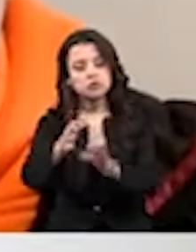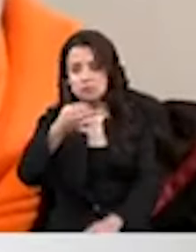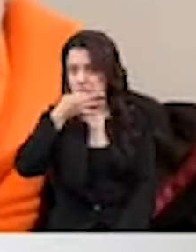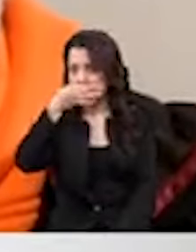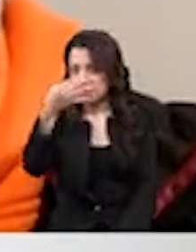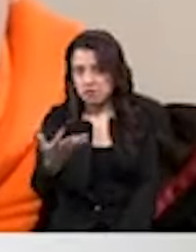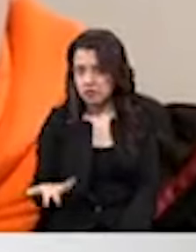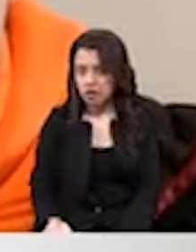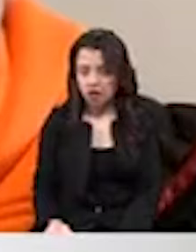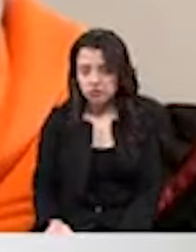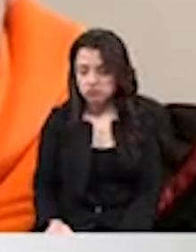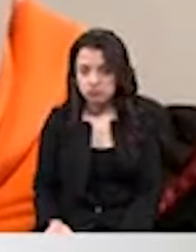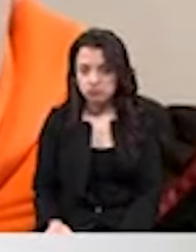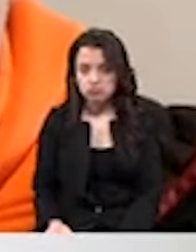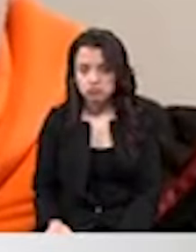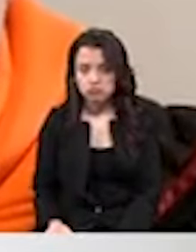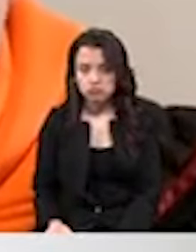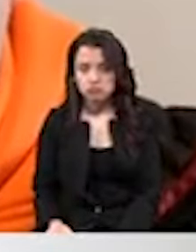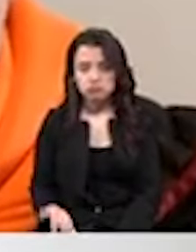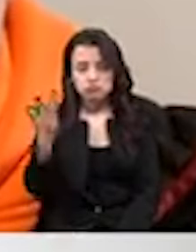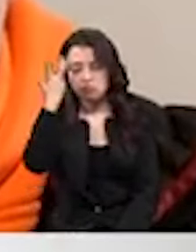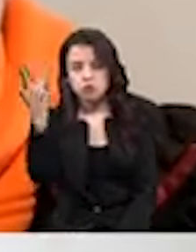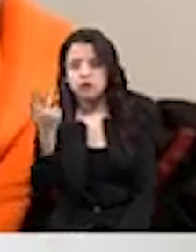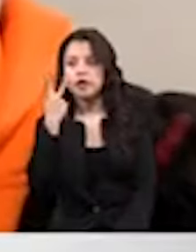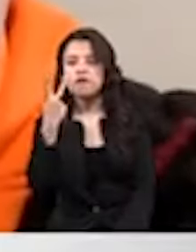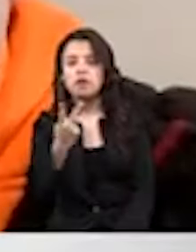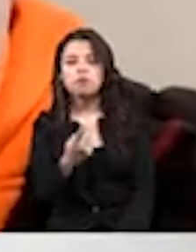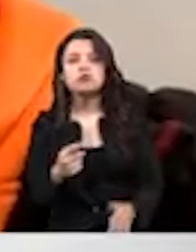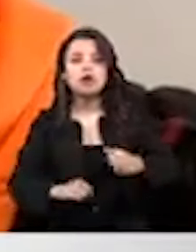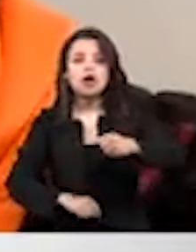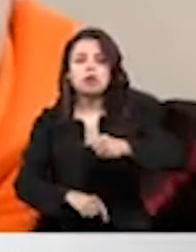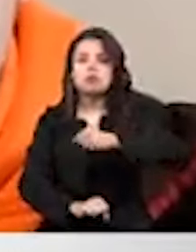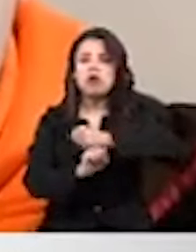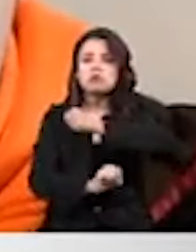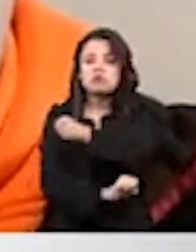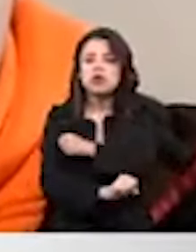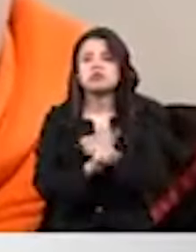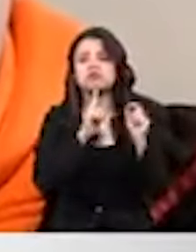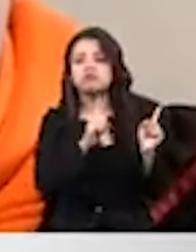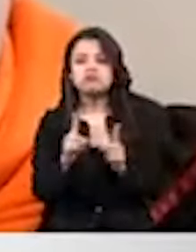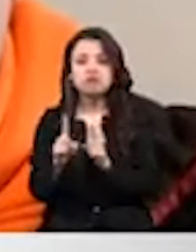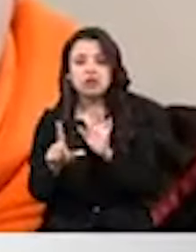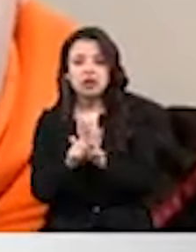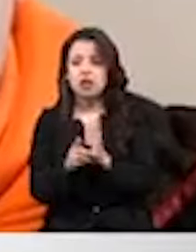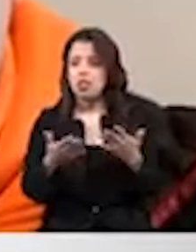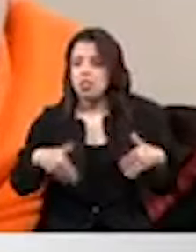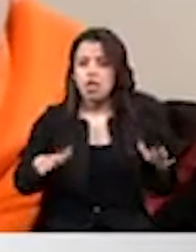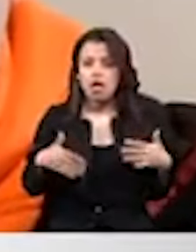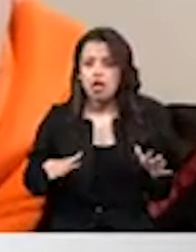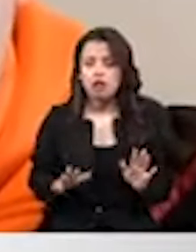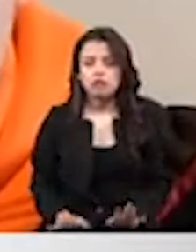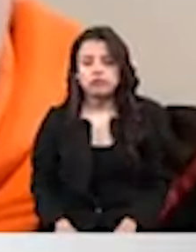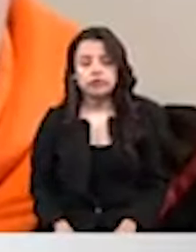acepte esa ponencia porque realmente no existen los argumentos legales, y en el caso específico del aporte que hizo o donación